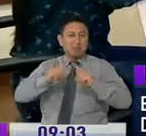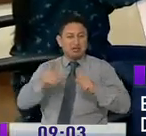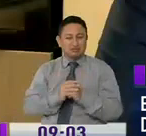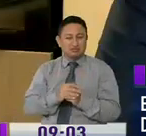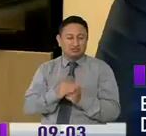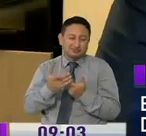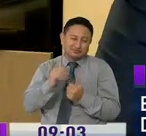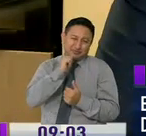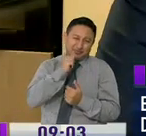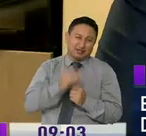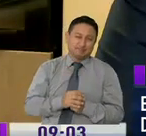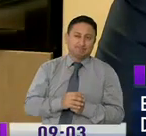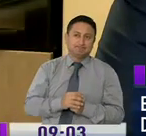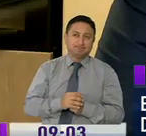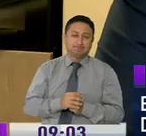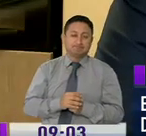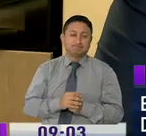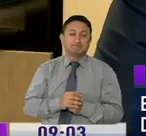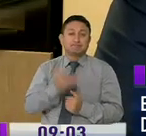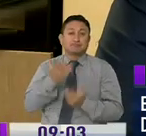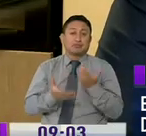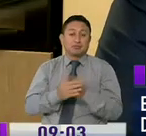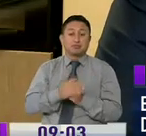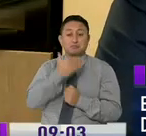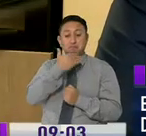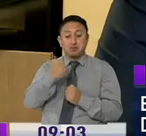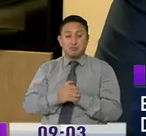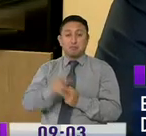corta. Debería establecerse un porcentaje